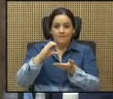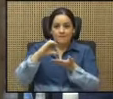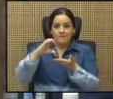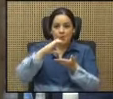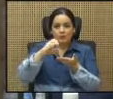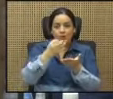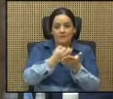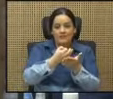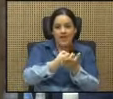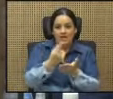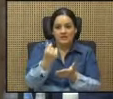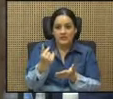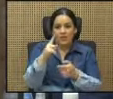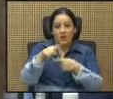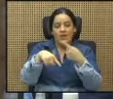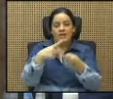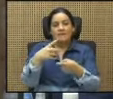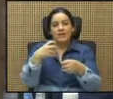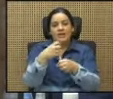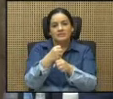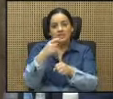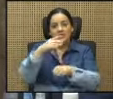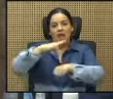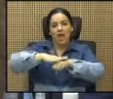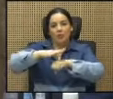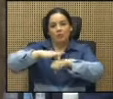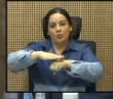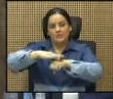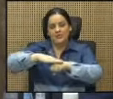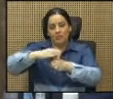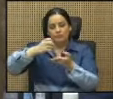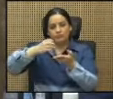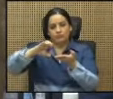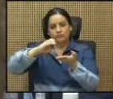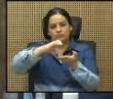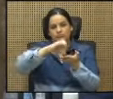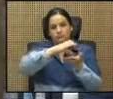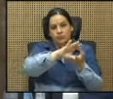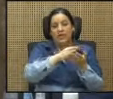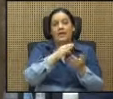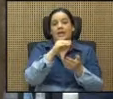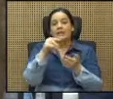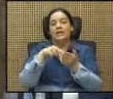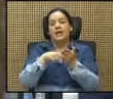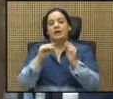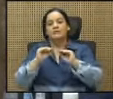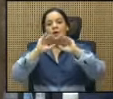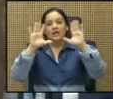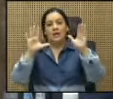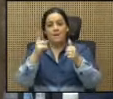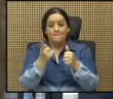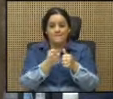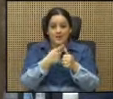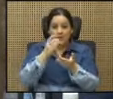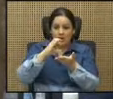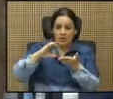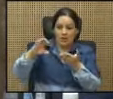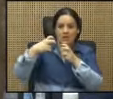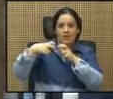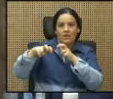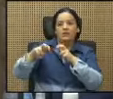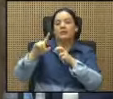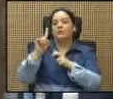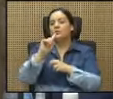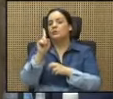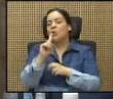financiamiento que vayan siendo autorizados. Nuevamente aclaro que este primer desembolso no se encuentra